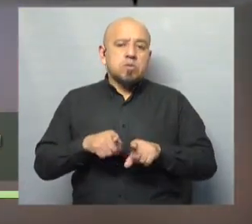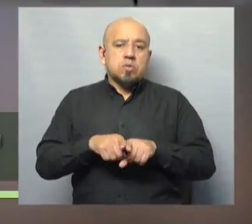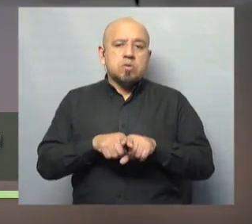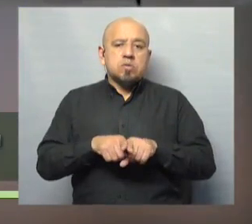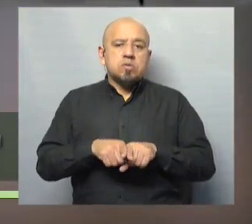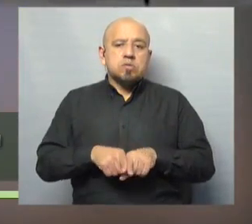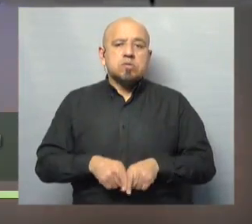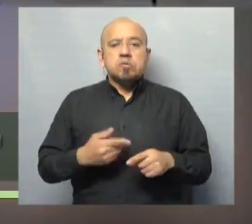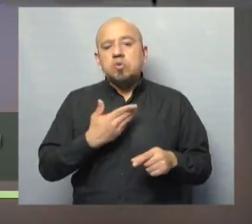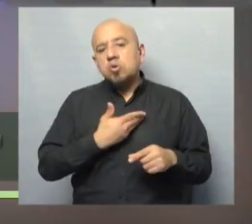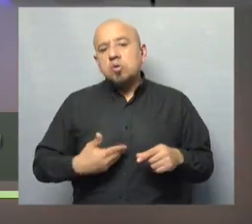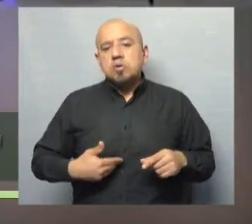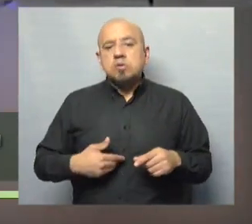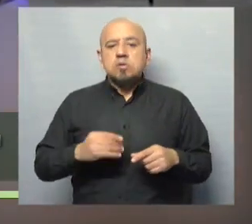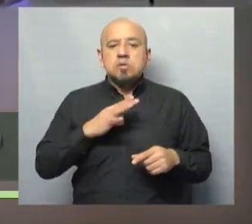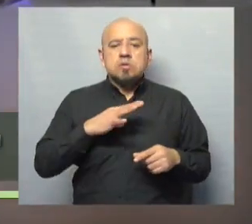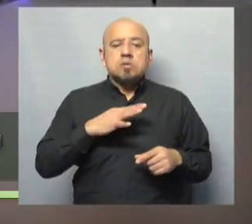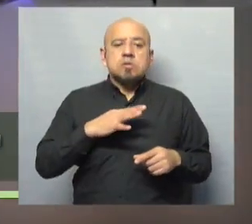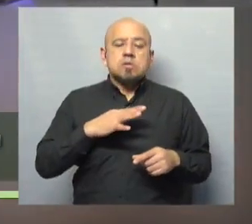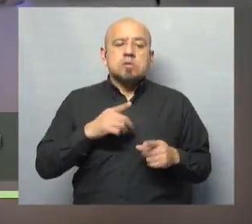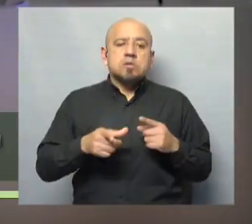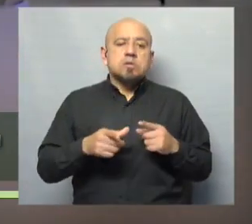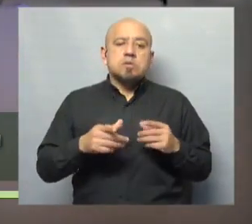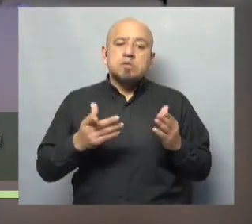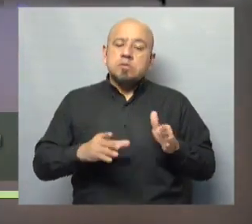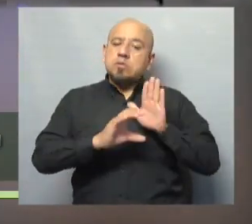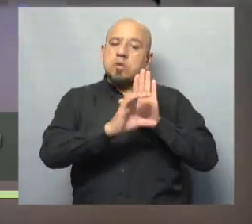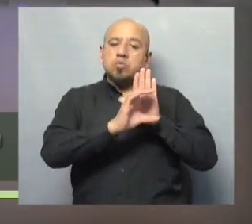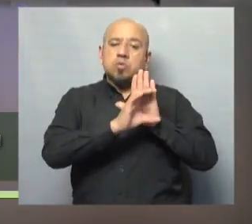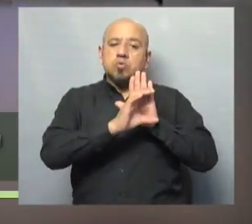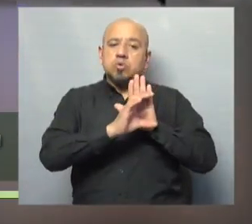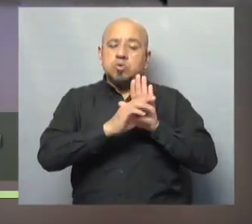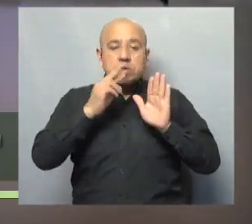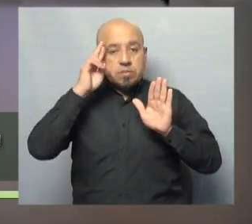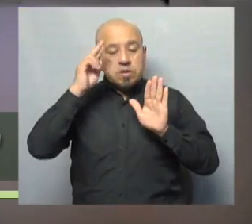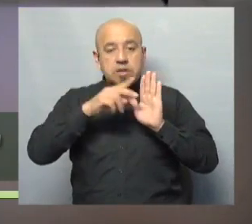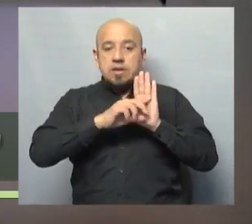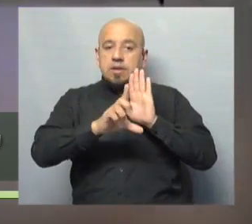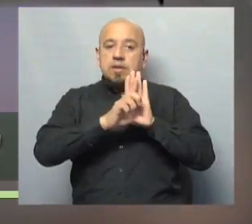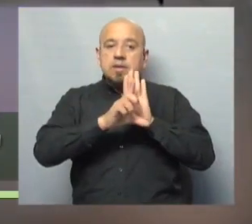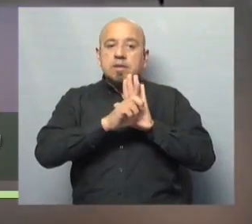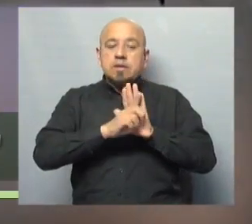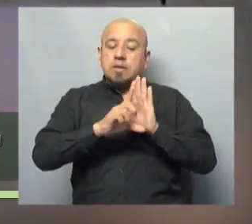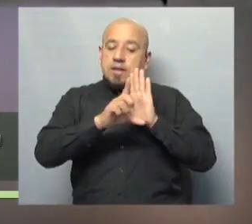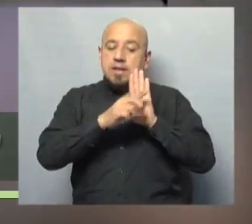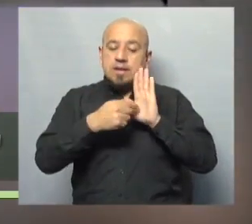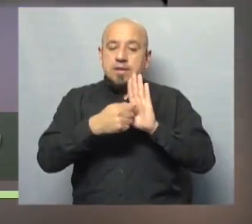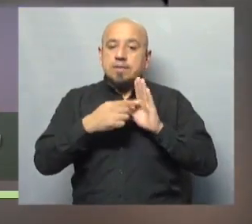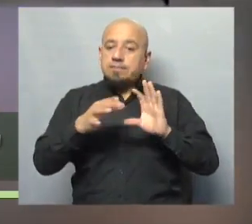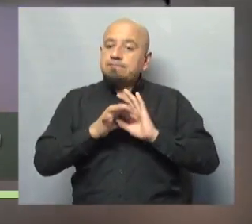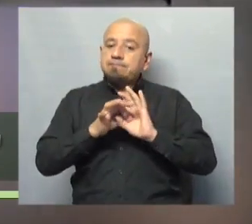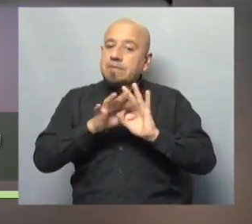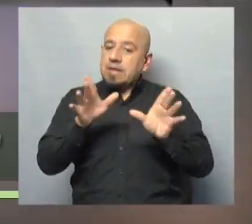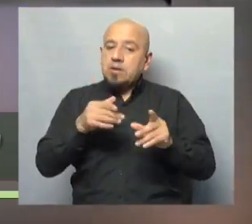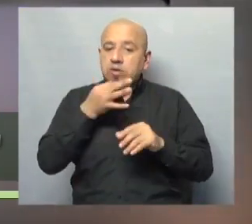todo los gobernantes nos tenemos que venir a la constitución y a la ley y la ley claramente marca lo que se puede